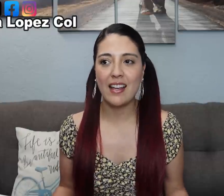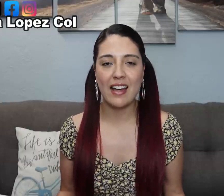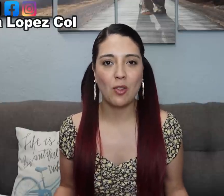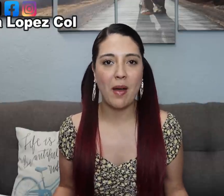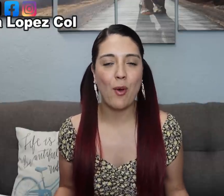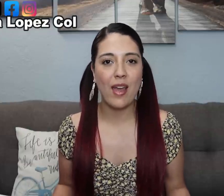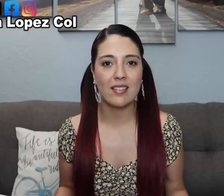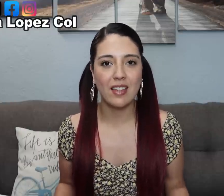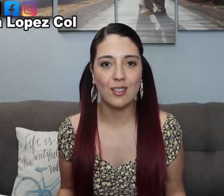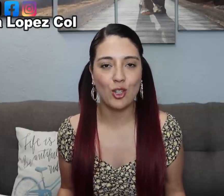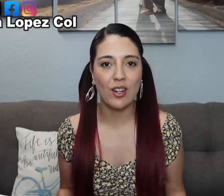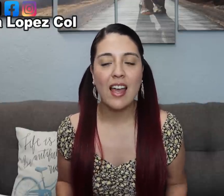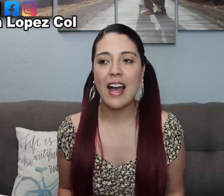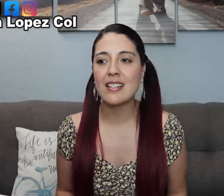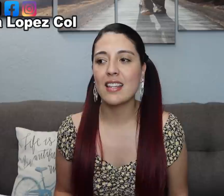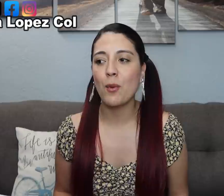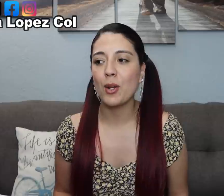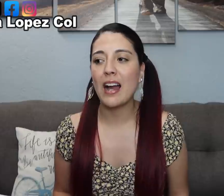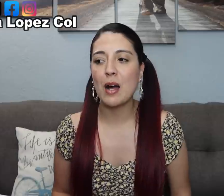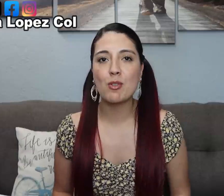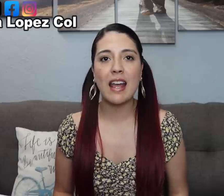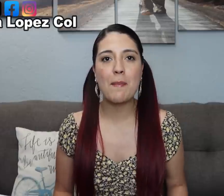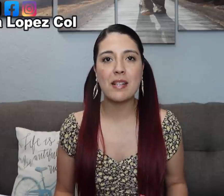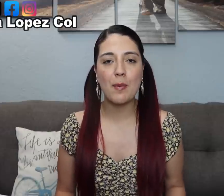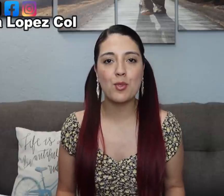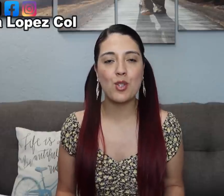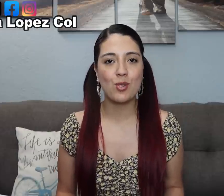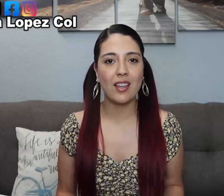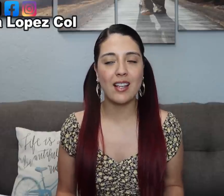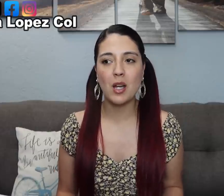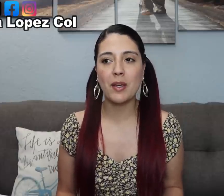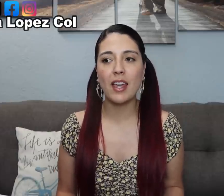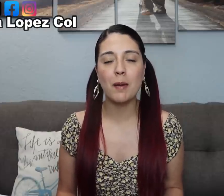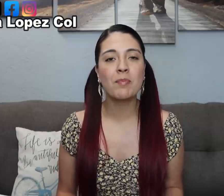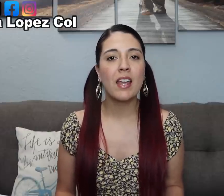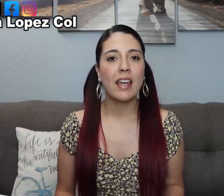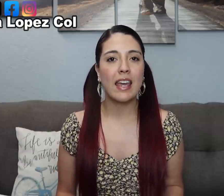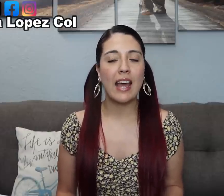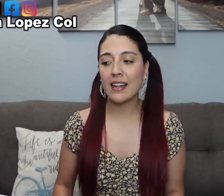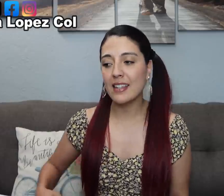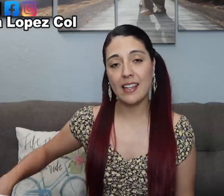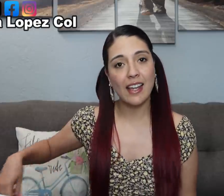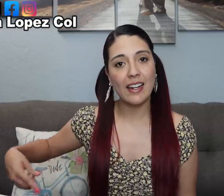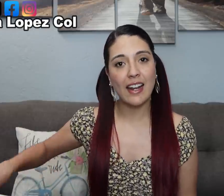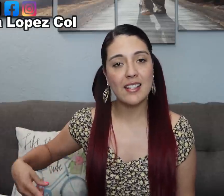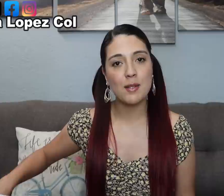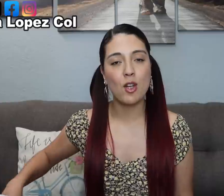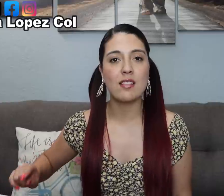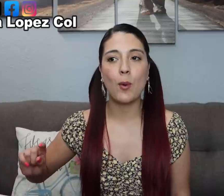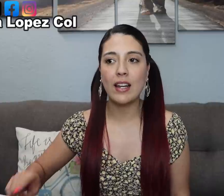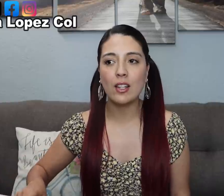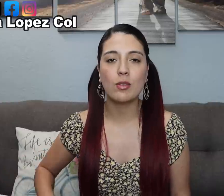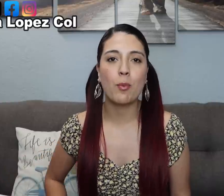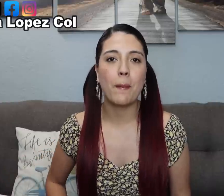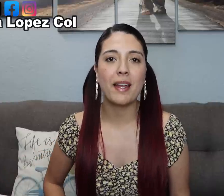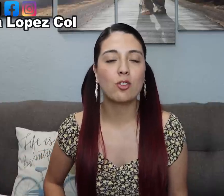qué ha tomado esta decisión. Así que bueno, hagámosle, empecemos. Y ustedes ya saben que aquí en la descripción